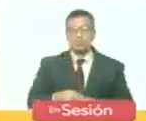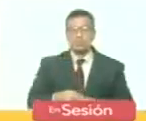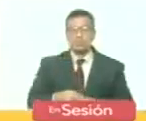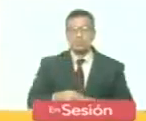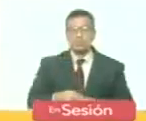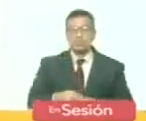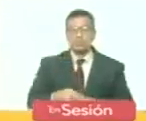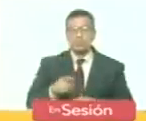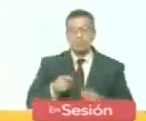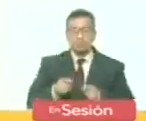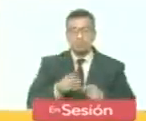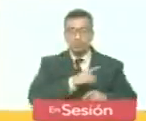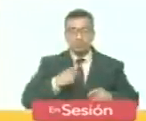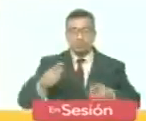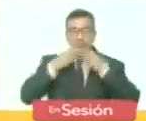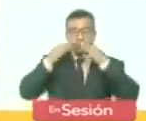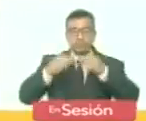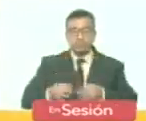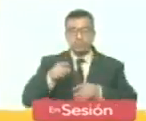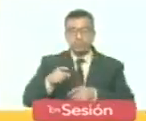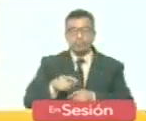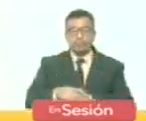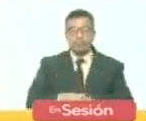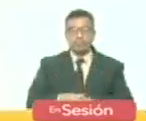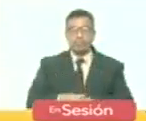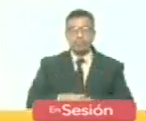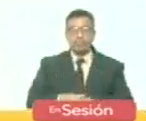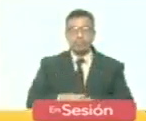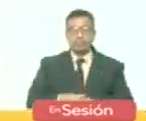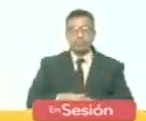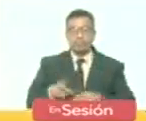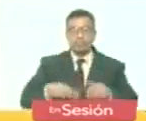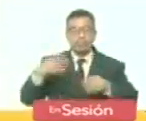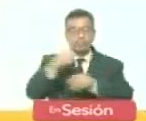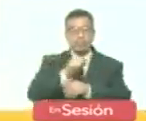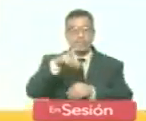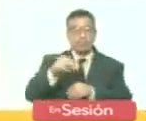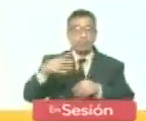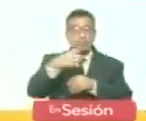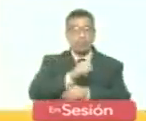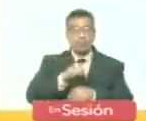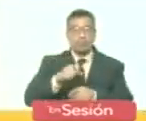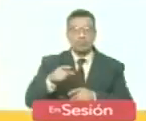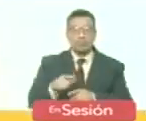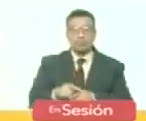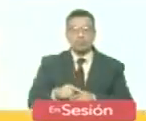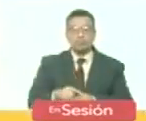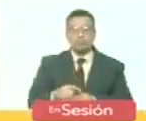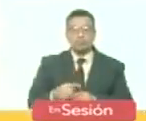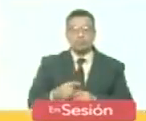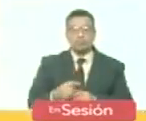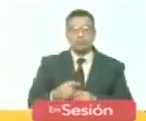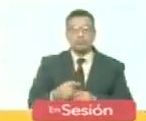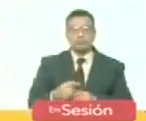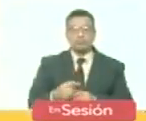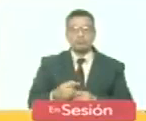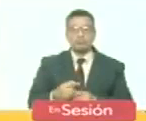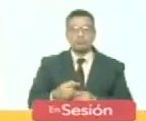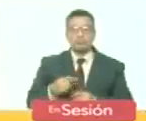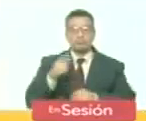la intención real no la lograron, no lo consiguieron. Y en consecuencia, hay